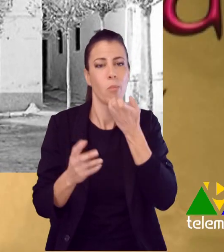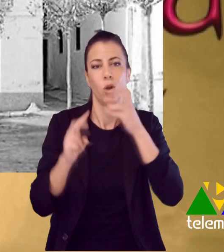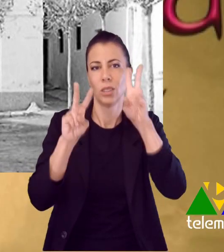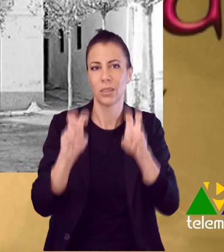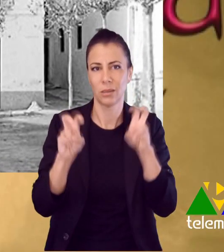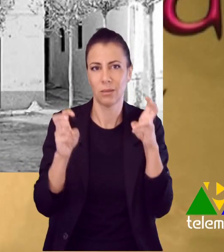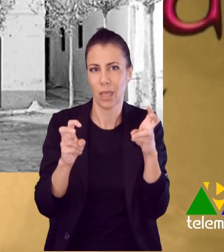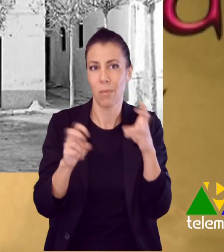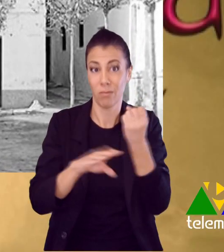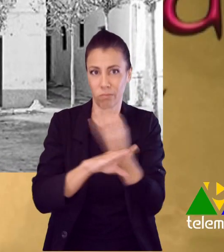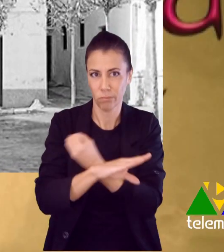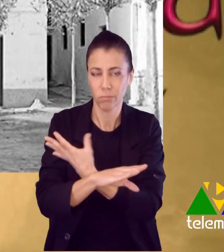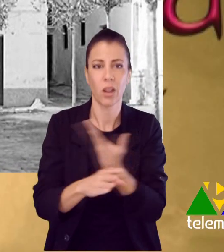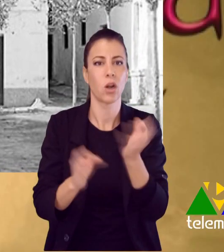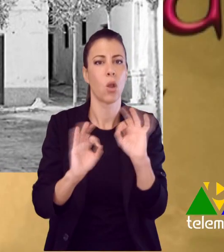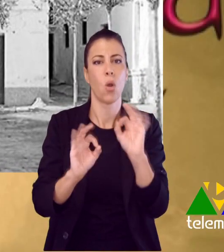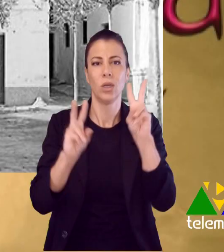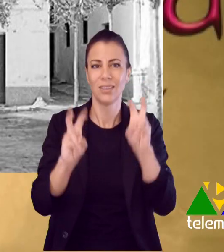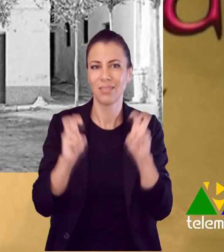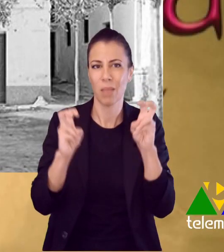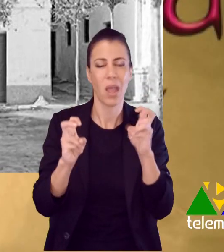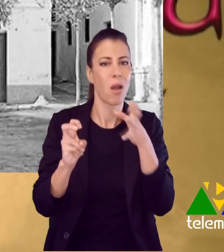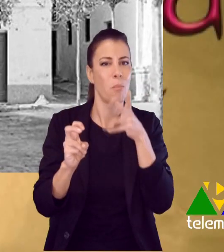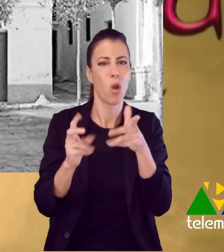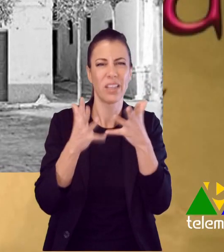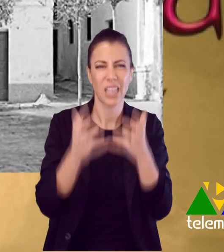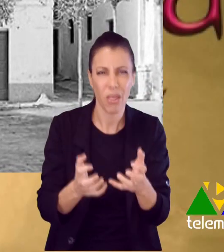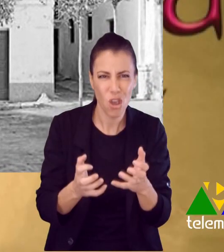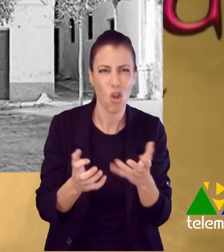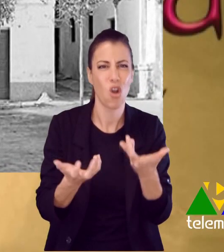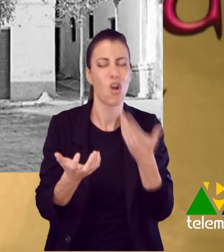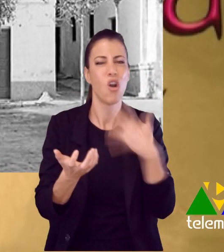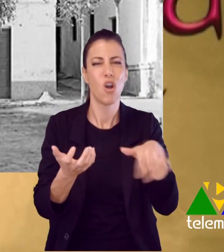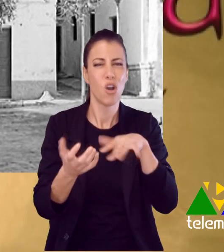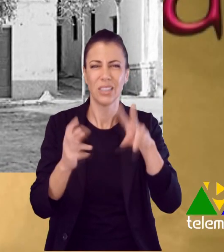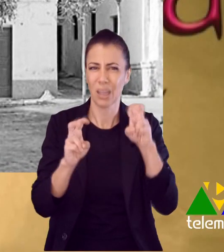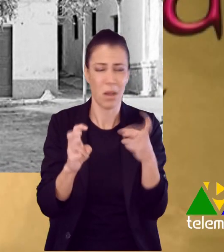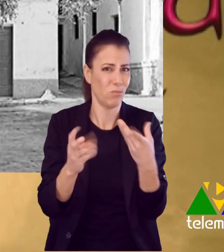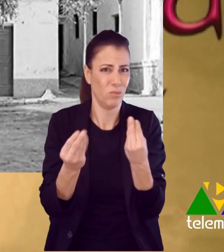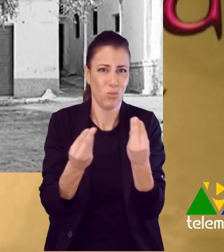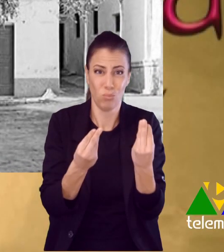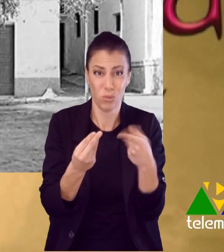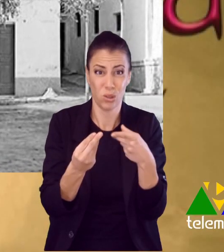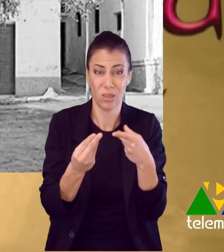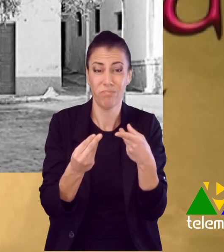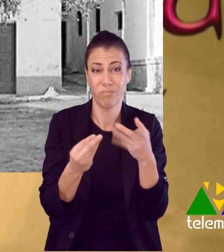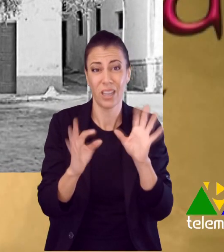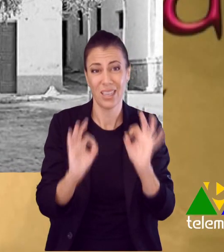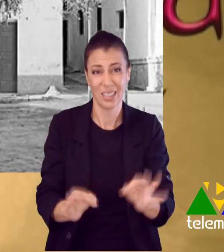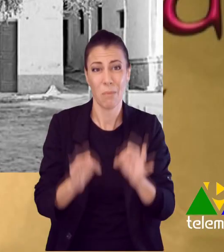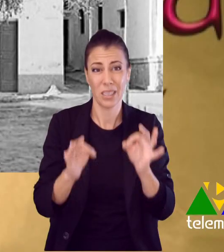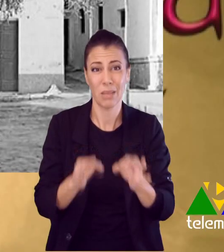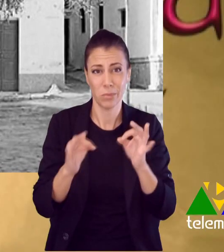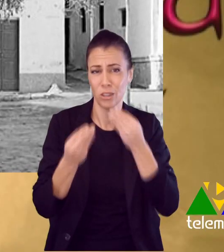del ferrocarril o del tema de la desecación del Jaúl, que era uno de los temas irredentos de